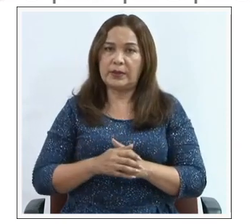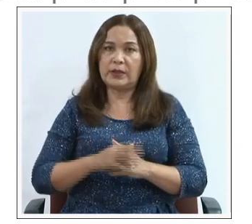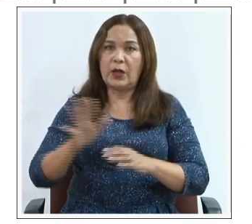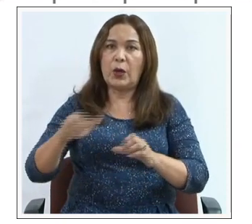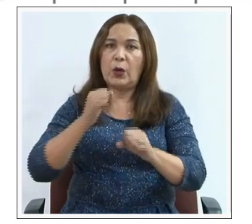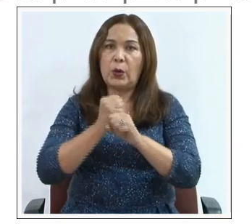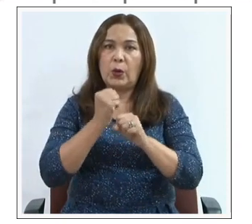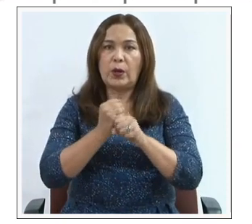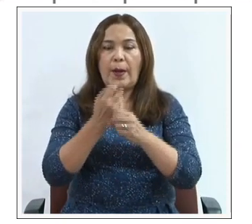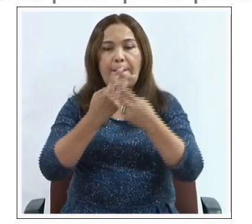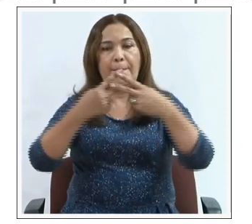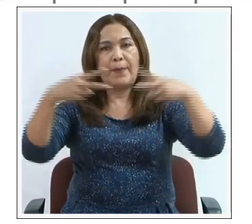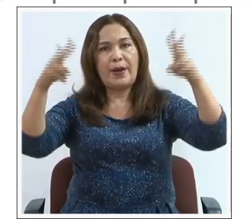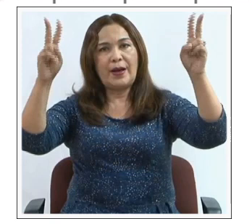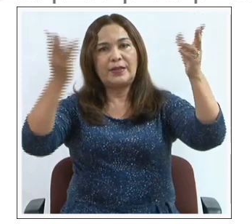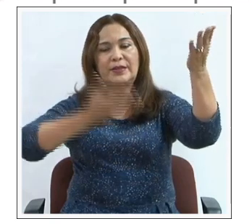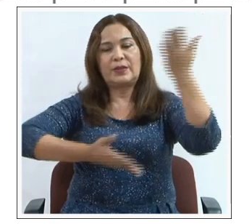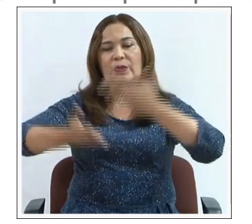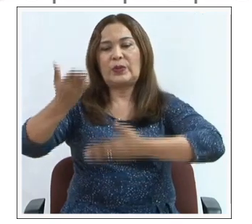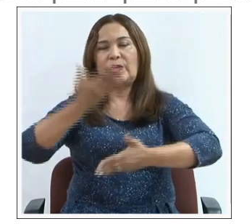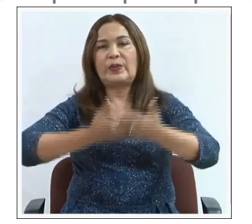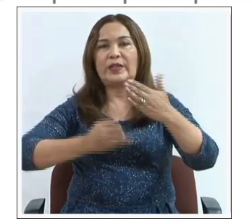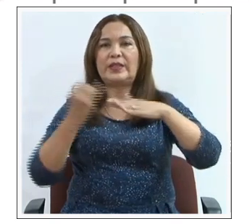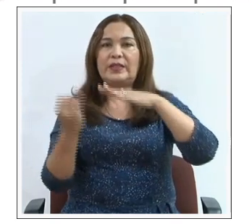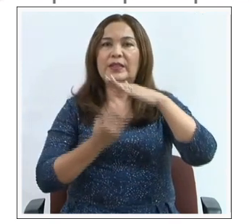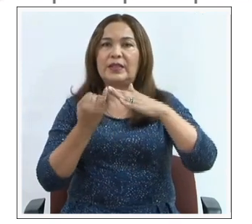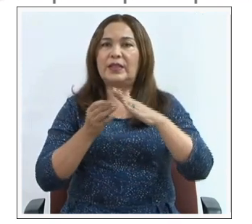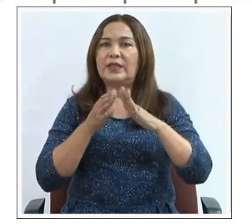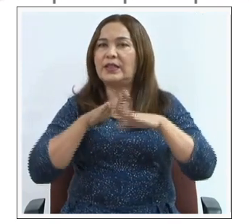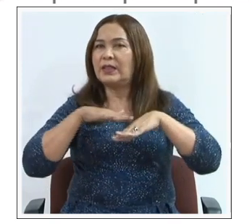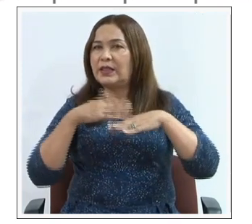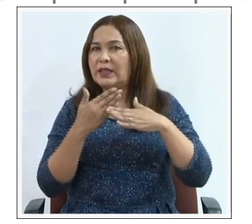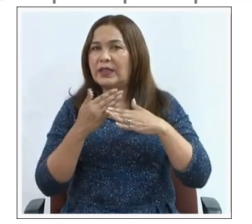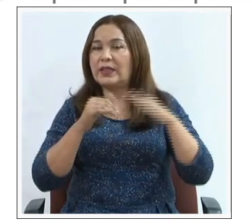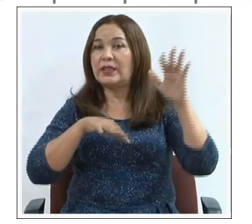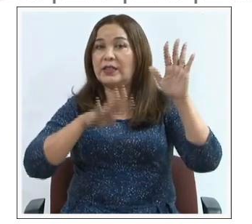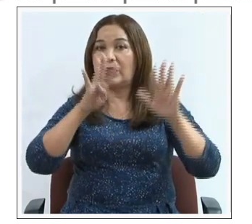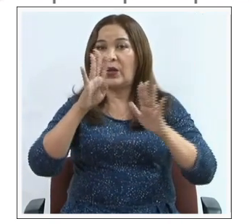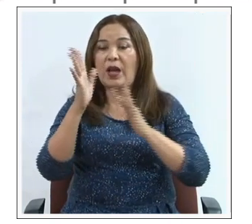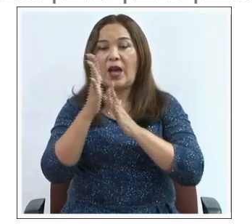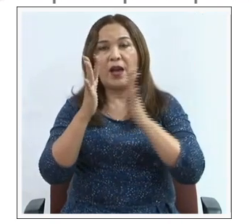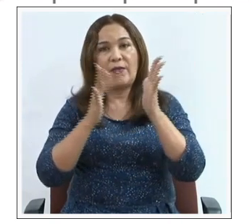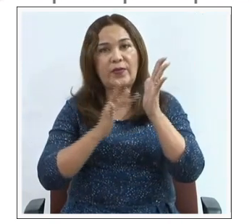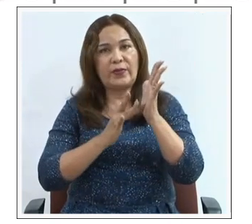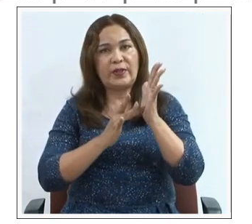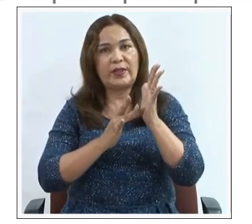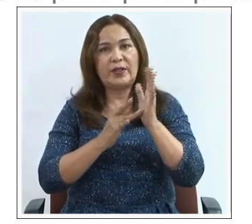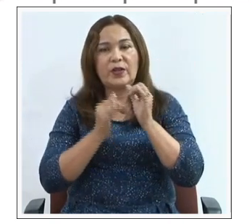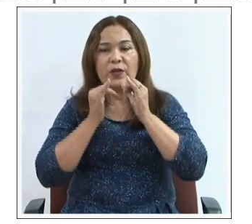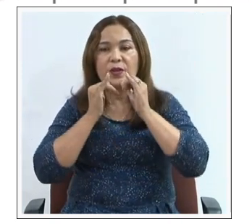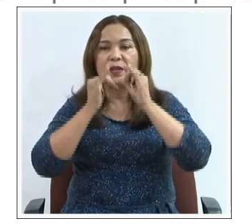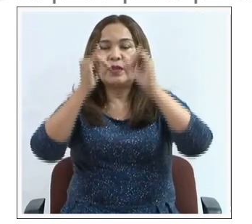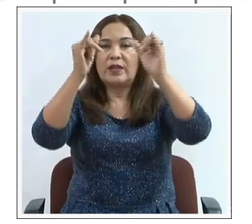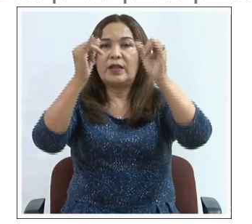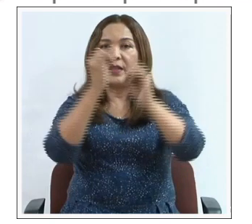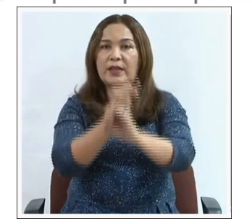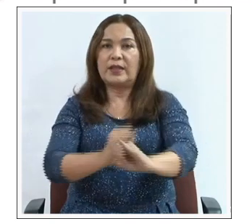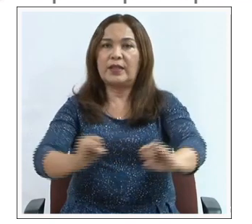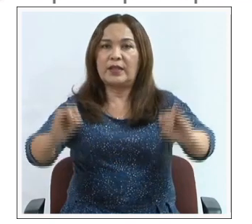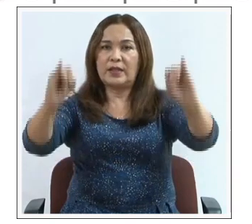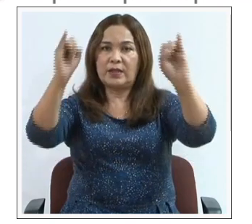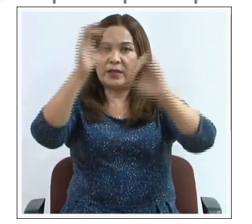jornada de paz y convivencia institucional en el marco del 19 de abril proclamación de la independencia